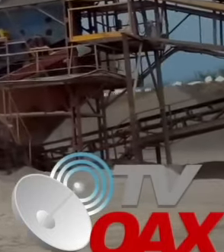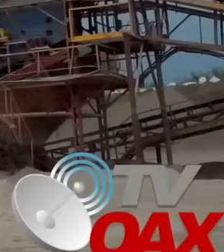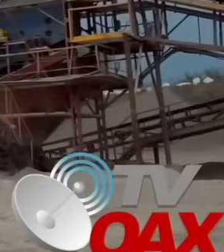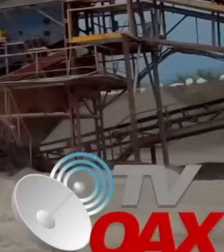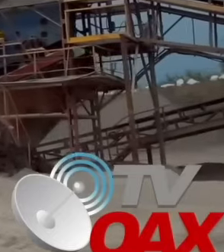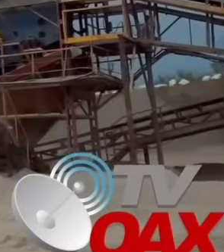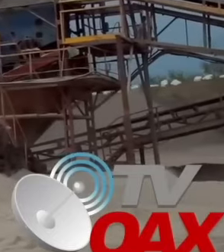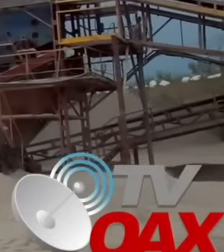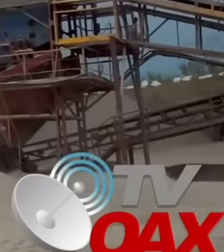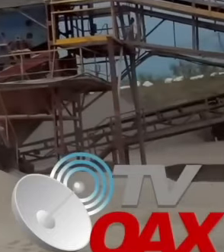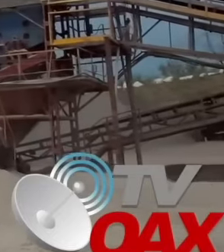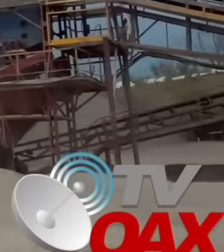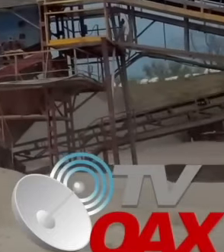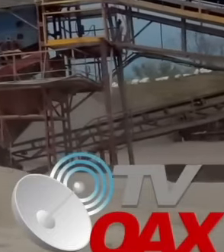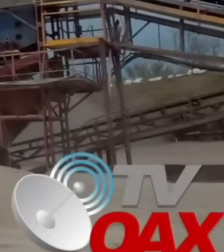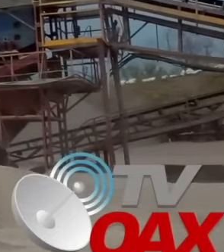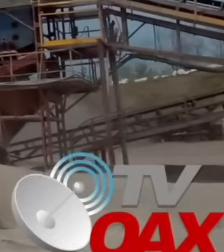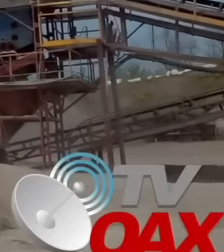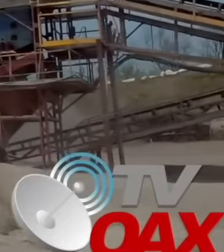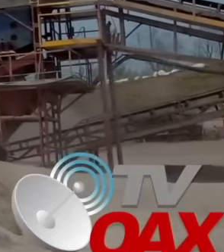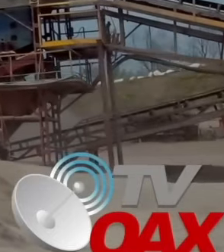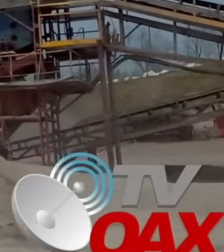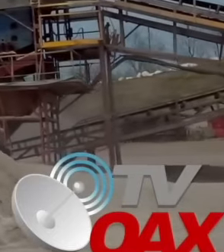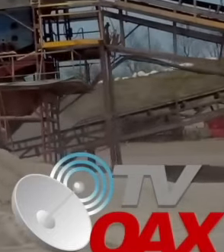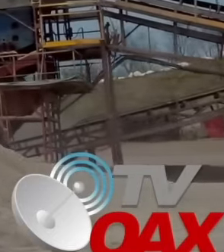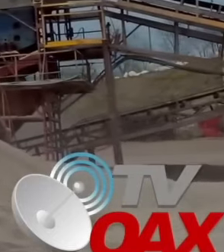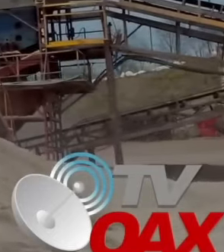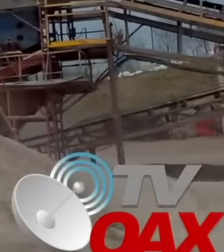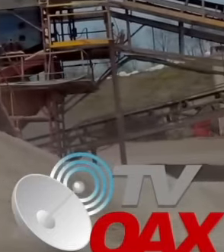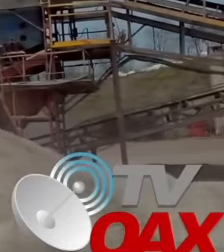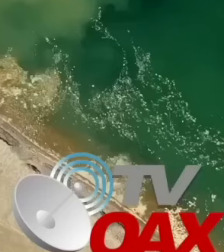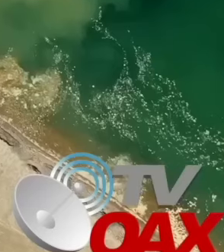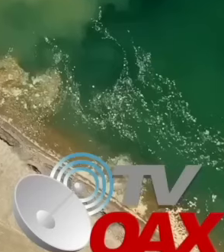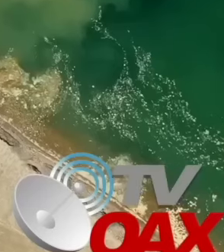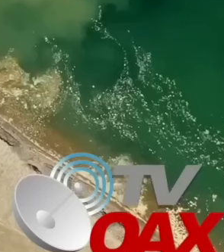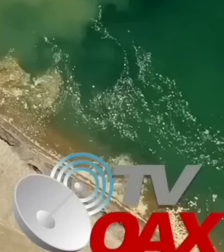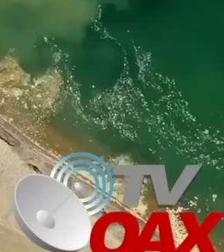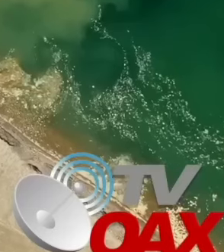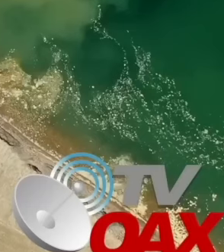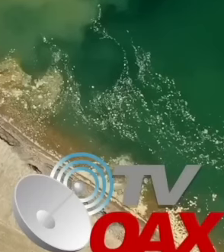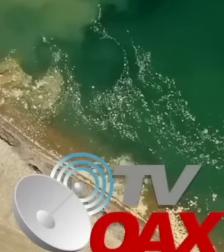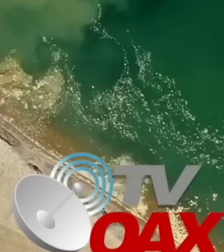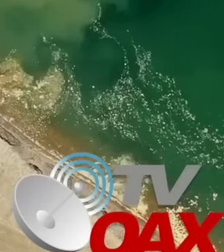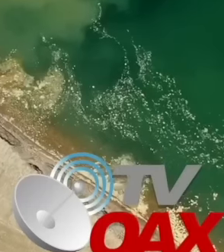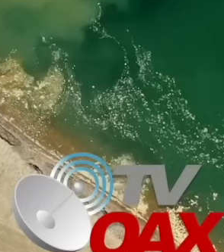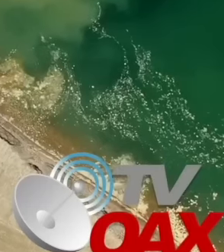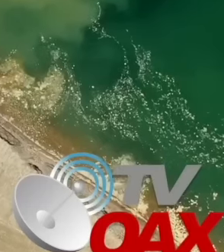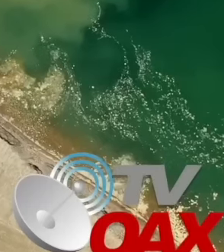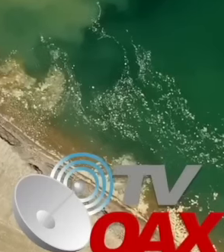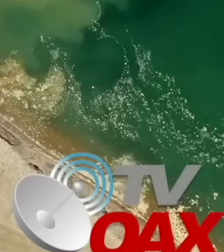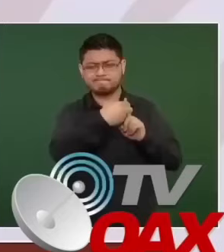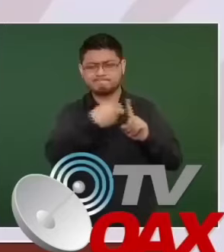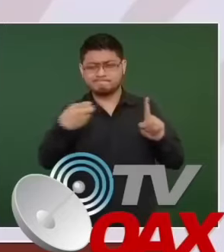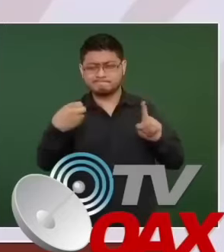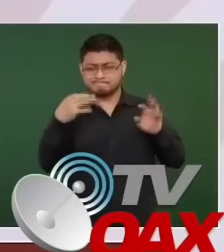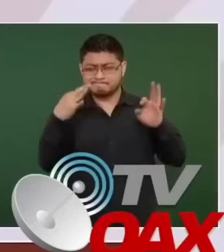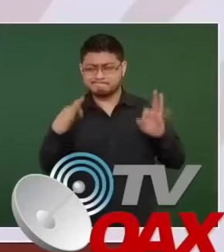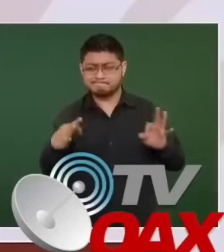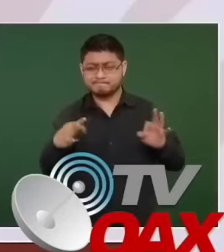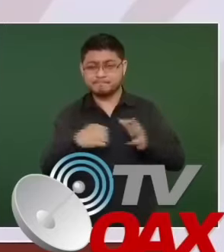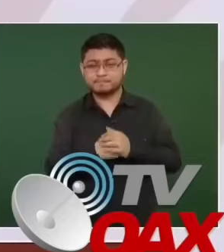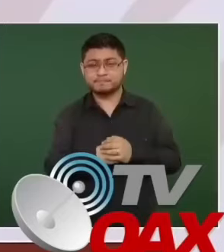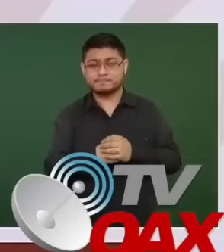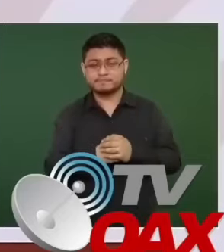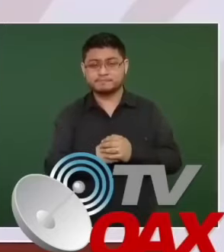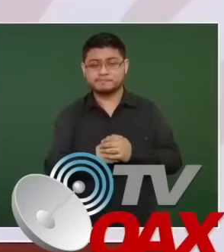construcción en una ubicación cercana a la ruta del tren en Cozumel, Quintana Roo. El presidente de México